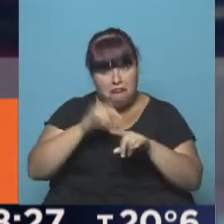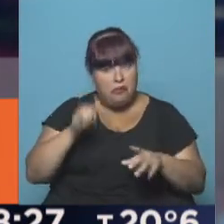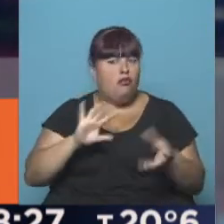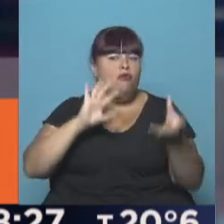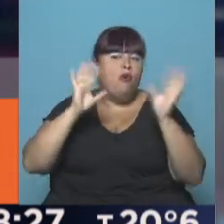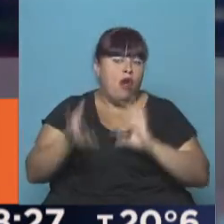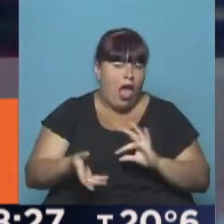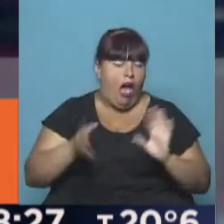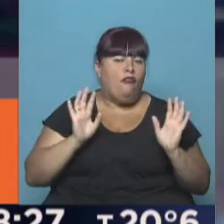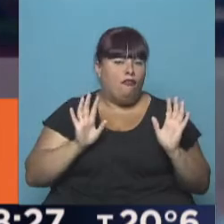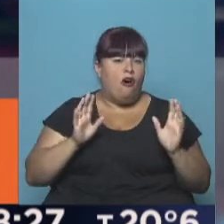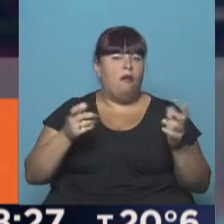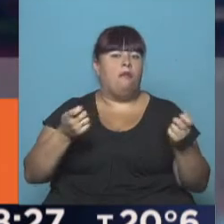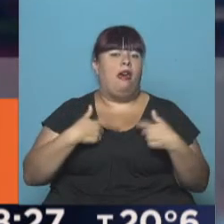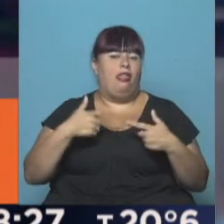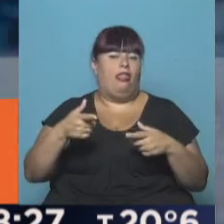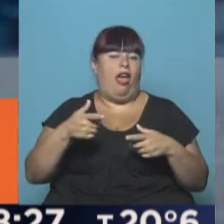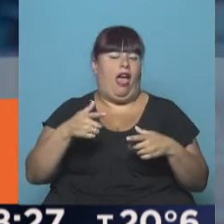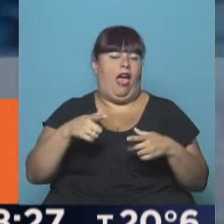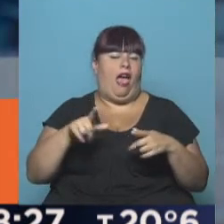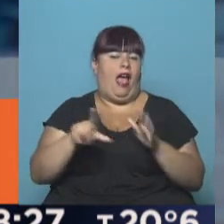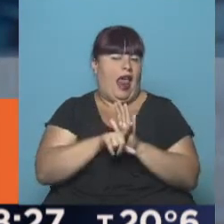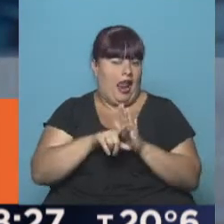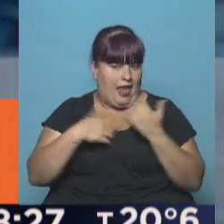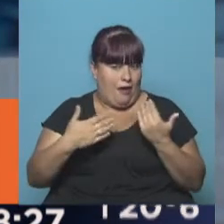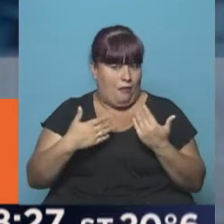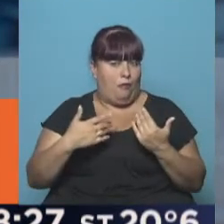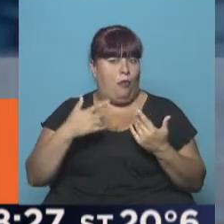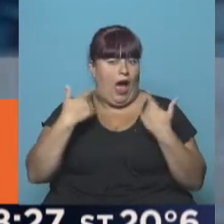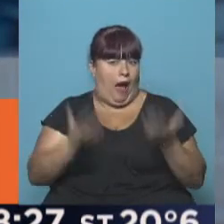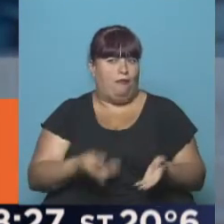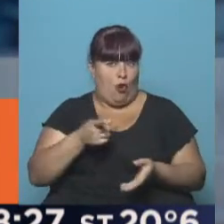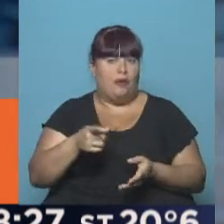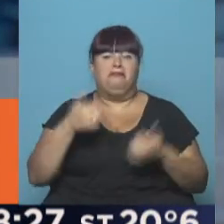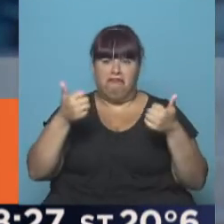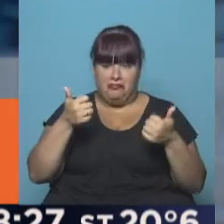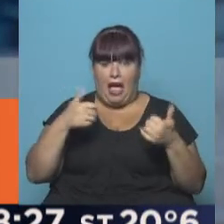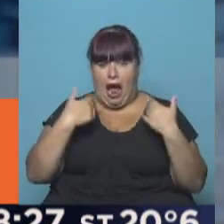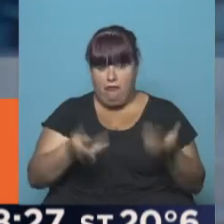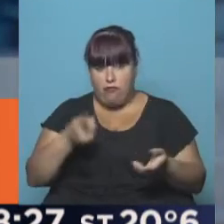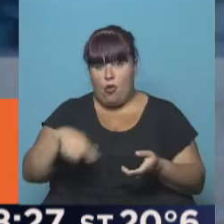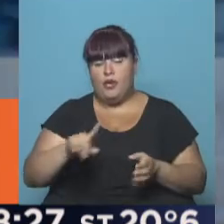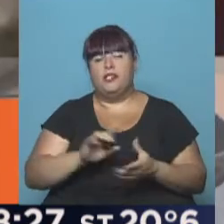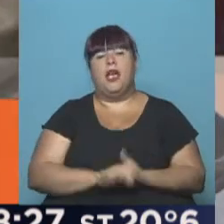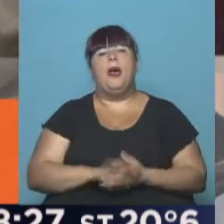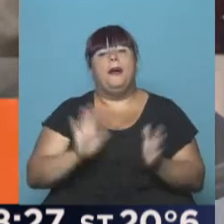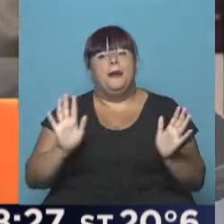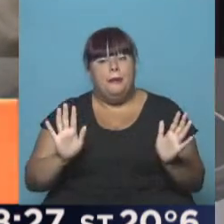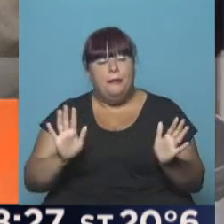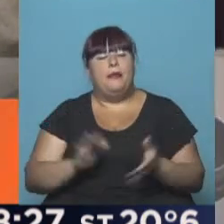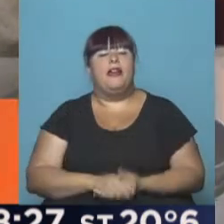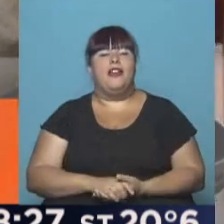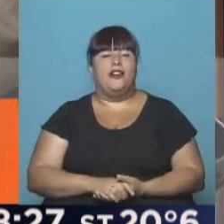una herramienta que nos da la normativa que hay que utilizarla y está muy bien que se utilice pero bueno